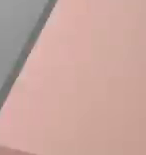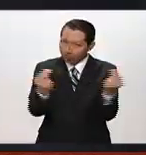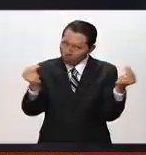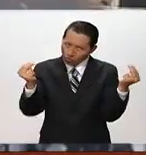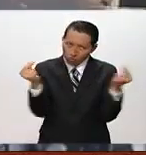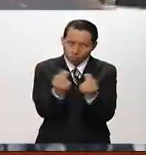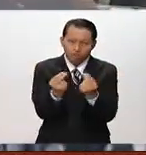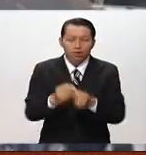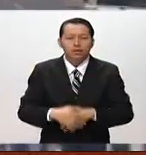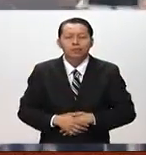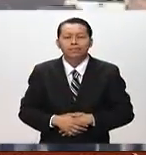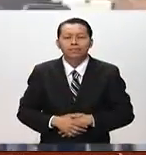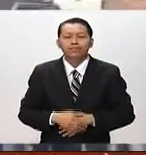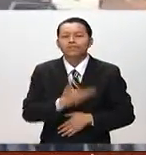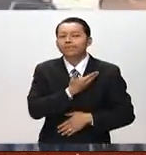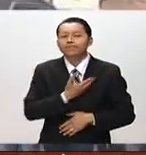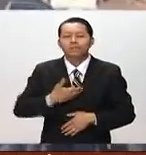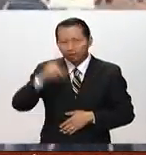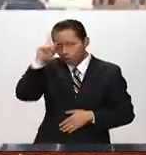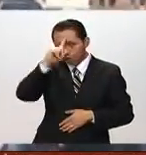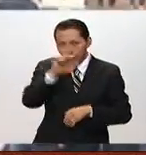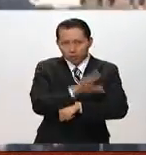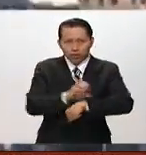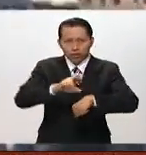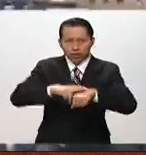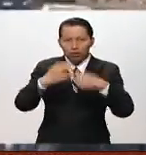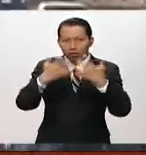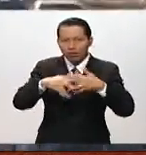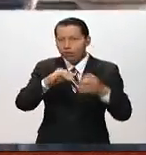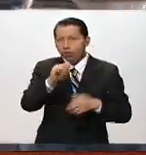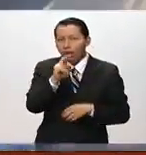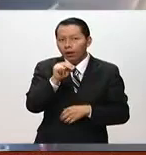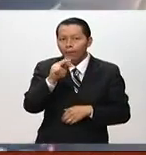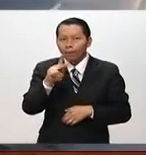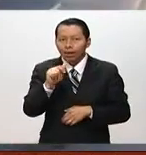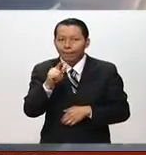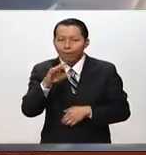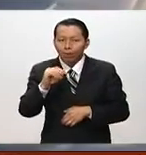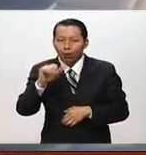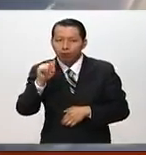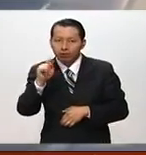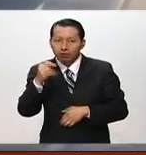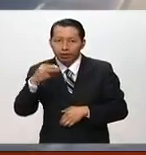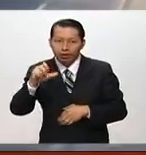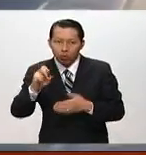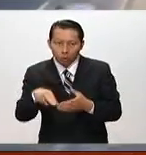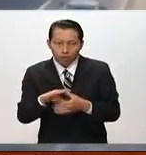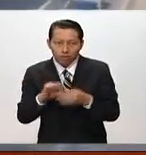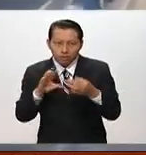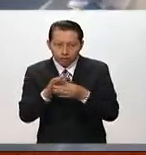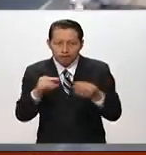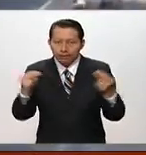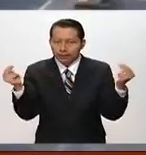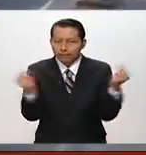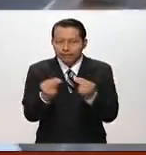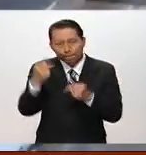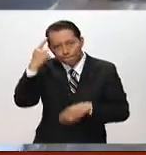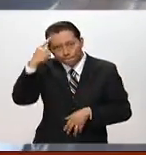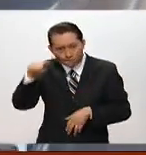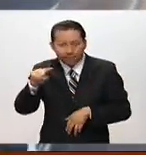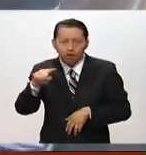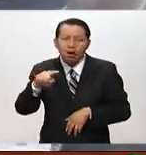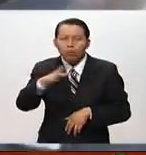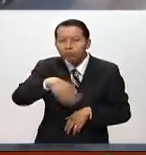pronto. El presidente del Consejo Coordinador Empresarial, Juan Pablo Castañón, habló sobre la necesidad de encontrar alternativas